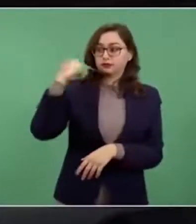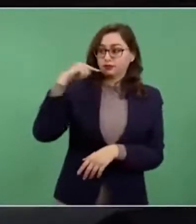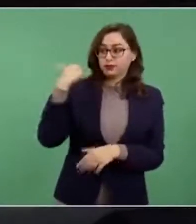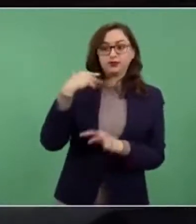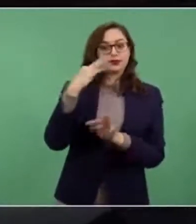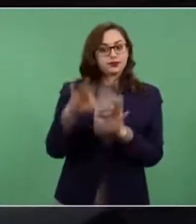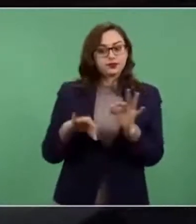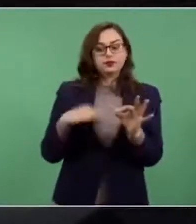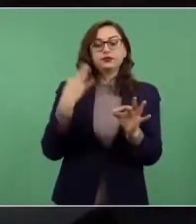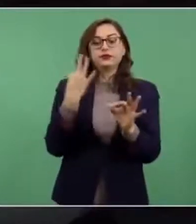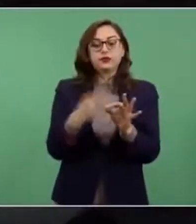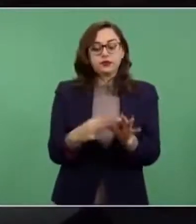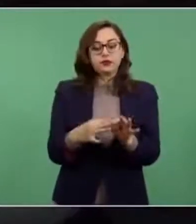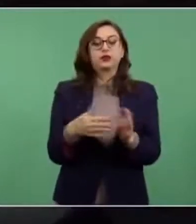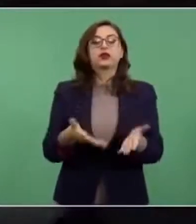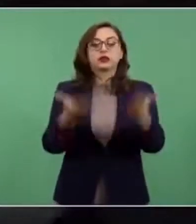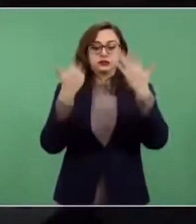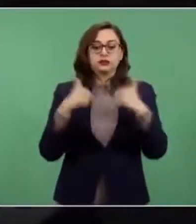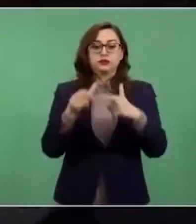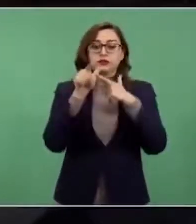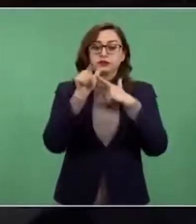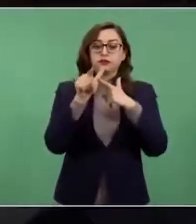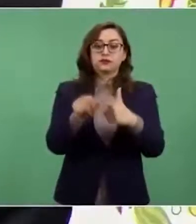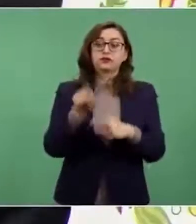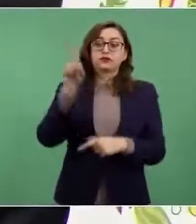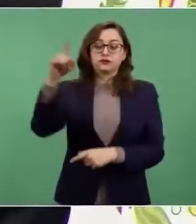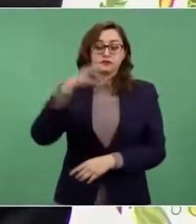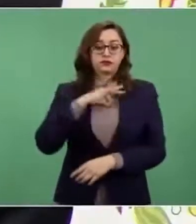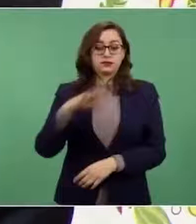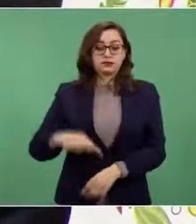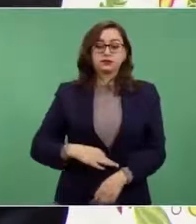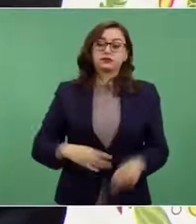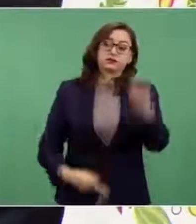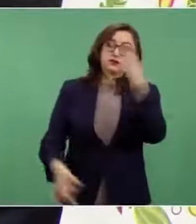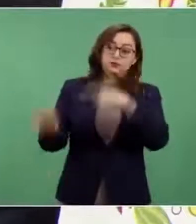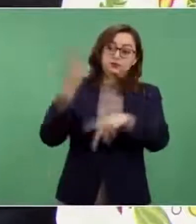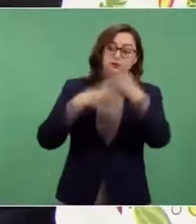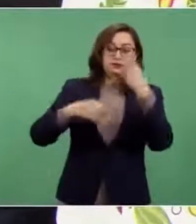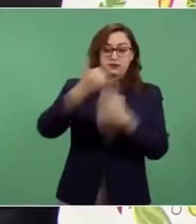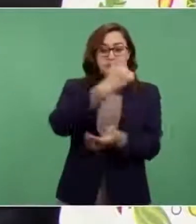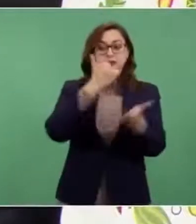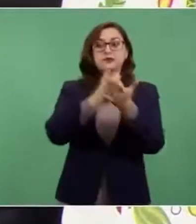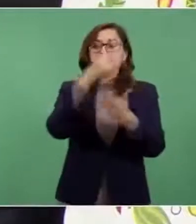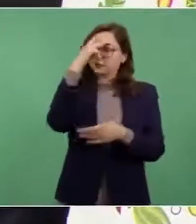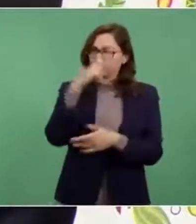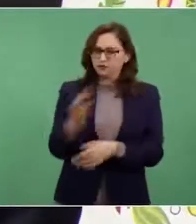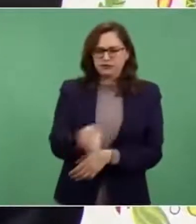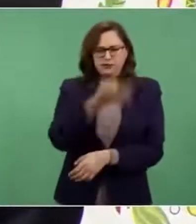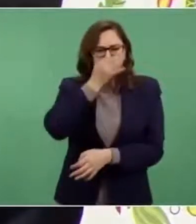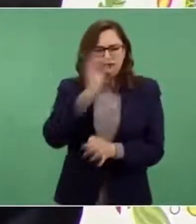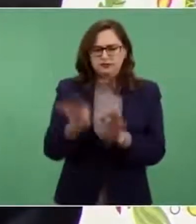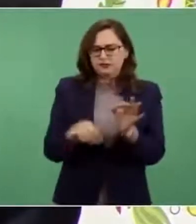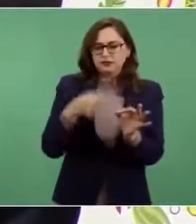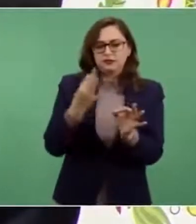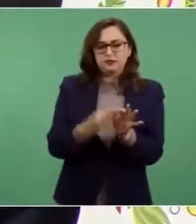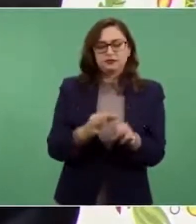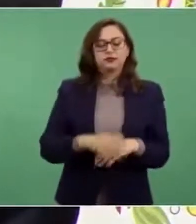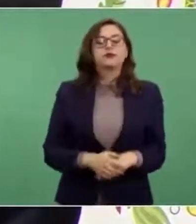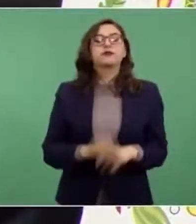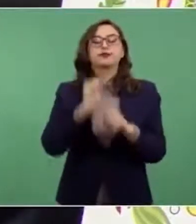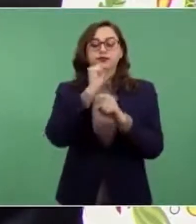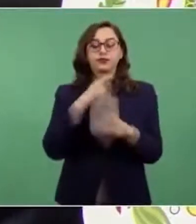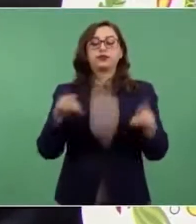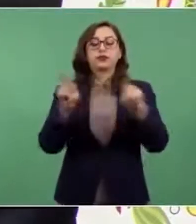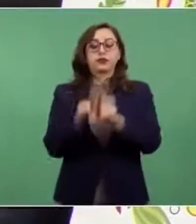continuamos con el que va o viene de Toluca a la Ciudad de México. Rehabilitamos